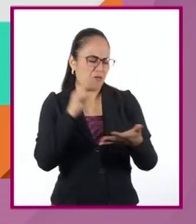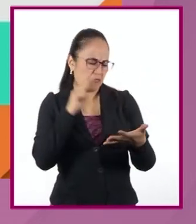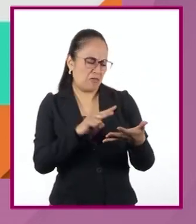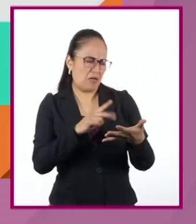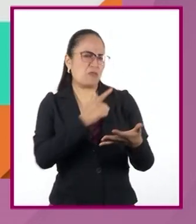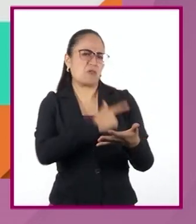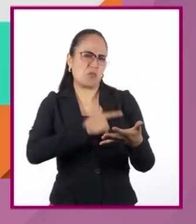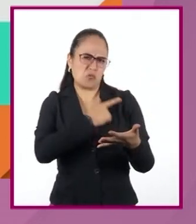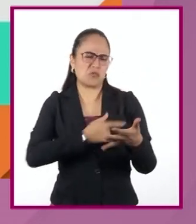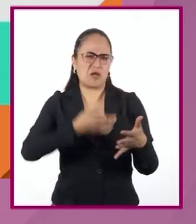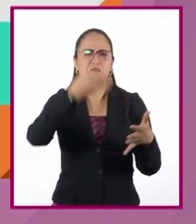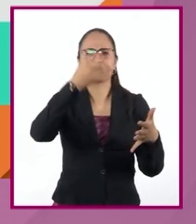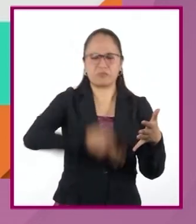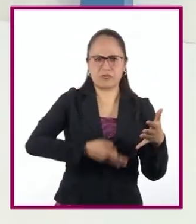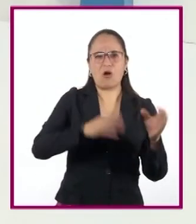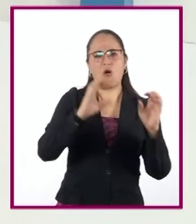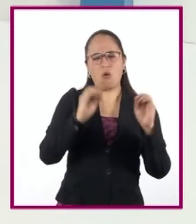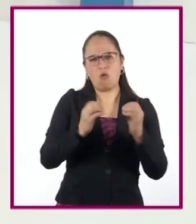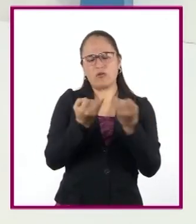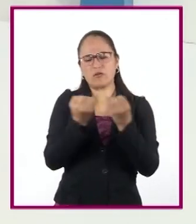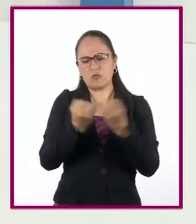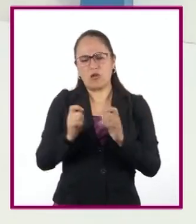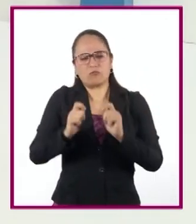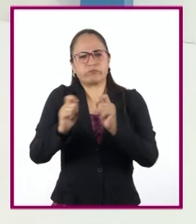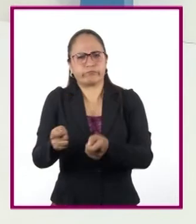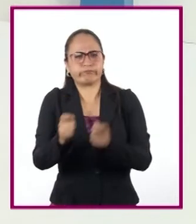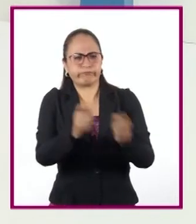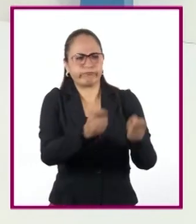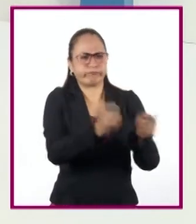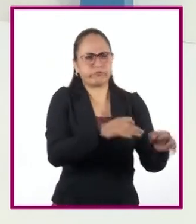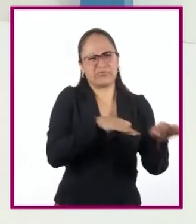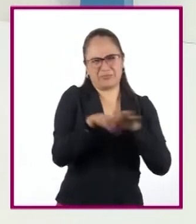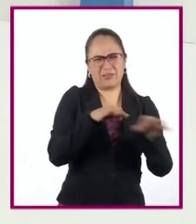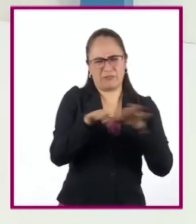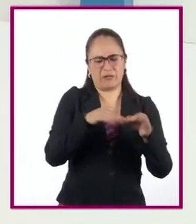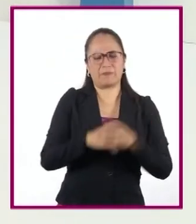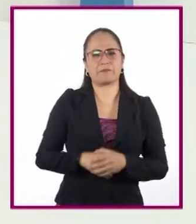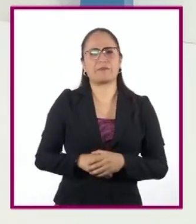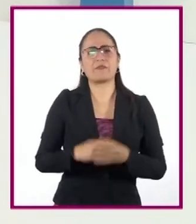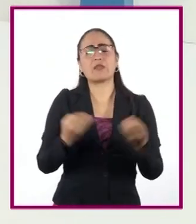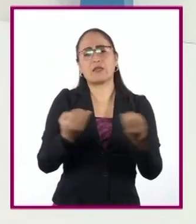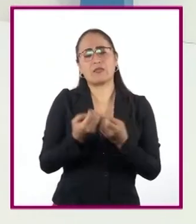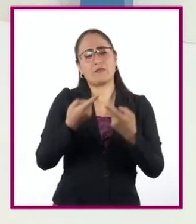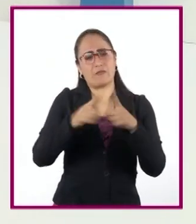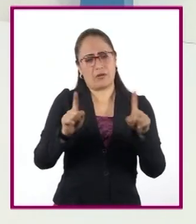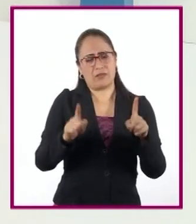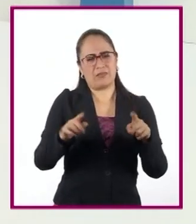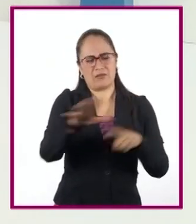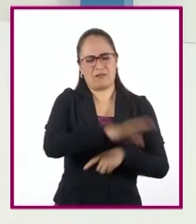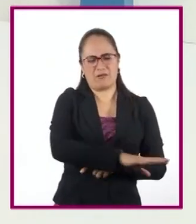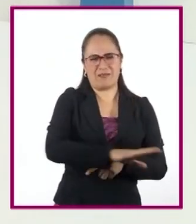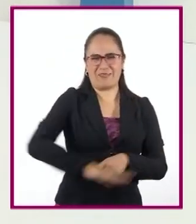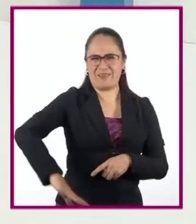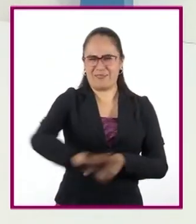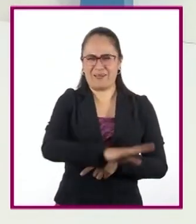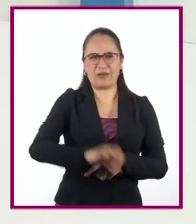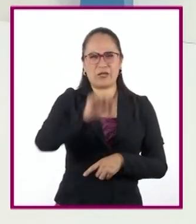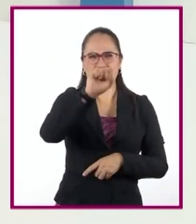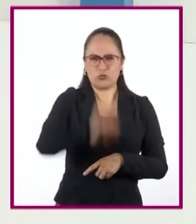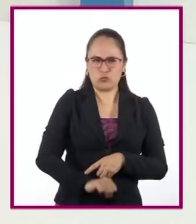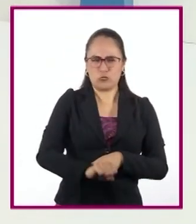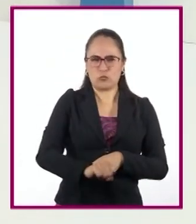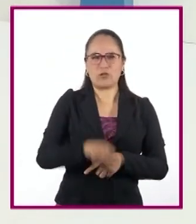nombrar cargos inferiores. En las colonias del sur tenían una variante, ya que este sistema de